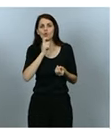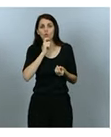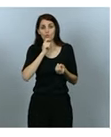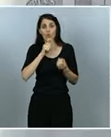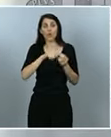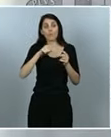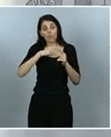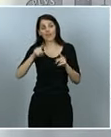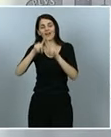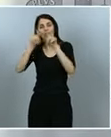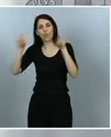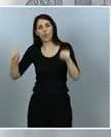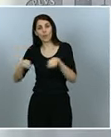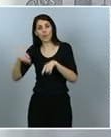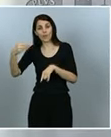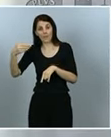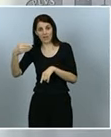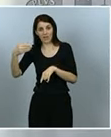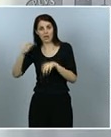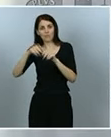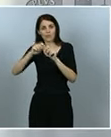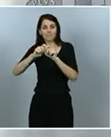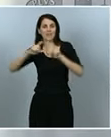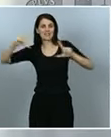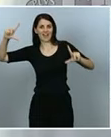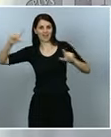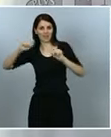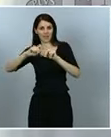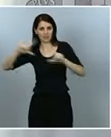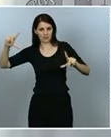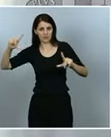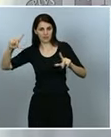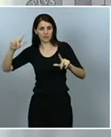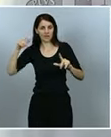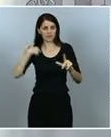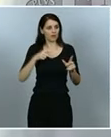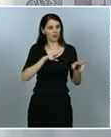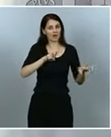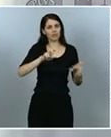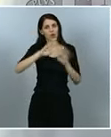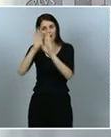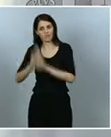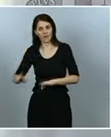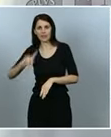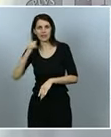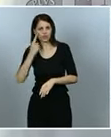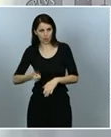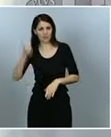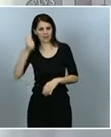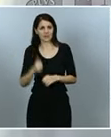poquito más pequeño, pero desde luego es más de lo que diagnosticamos al principio de la epidemia. Si se dan cuenta, en el cuadrado A